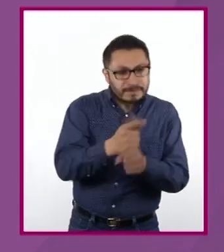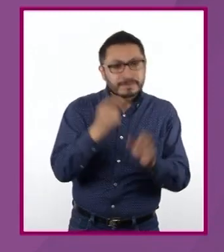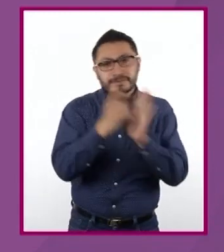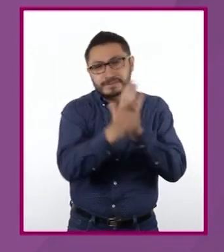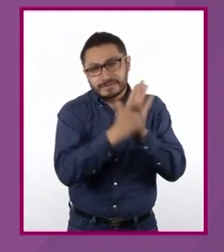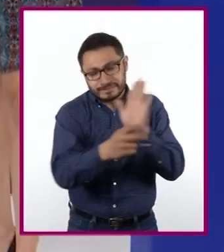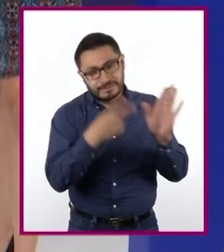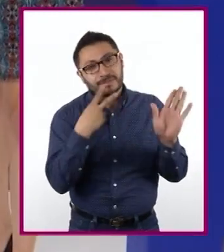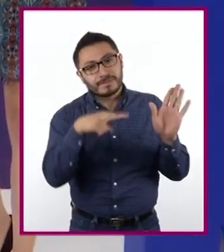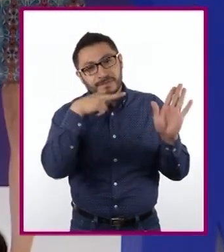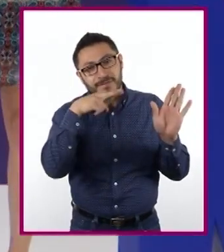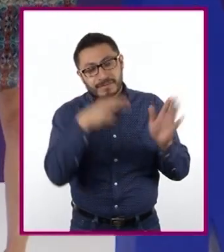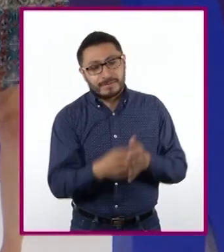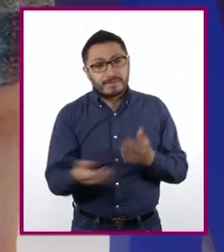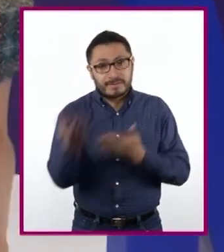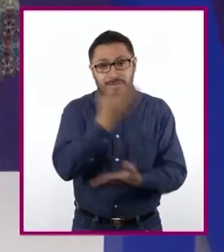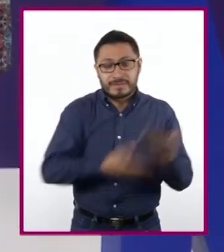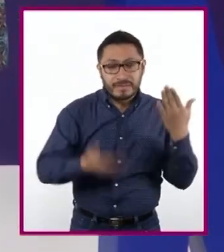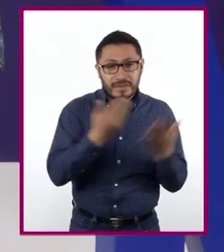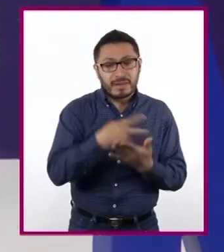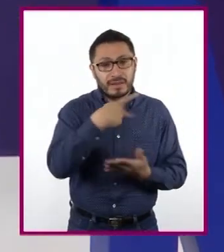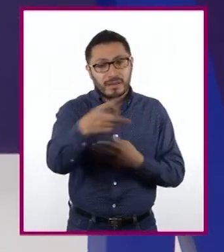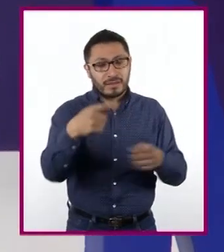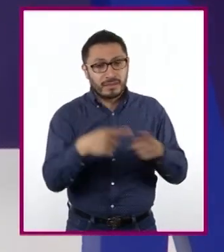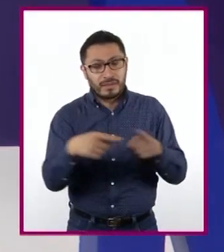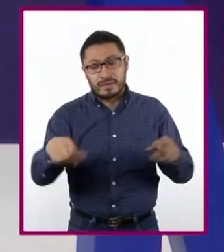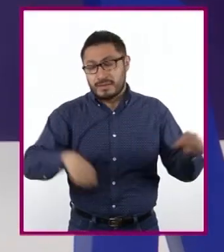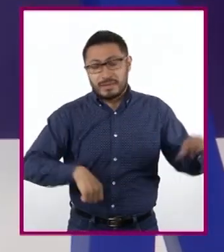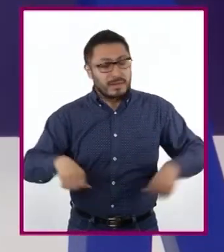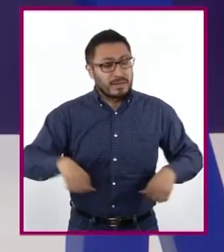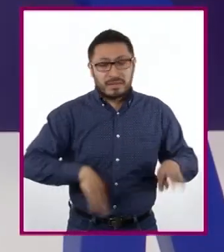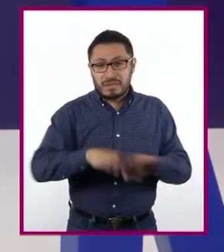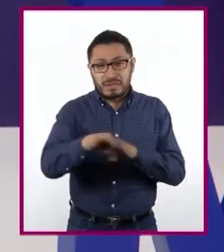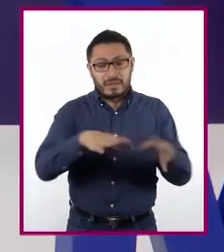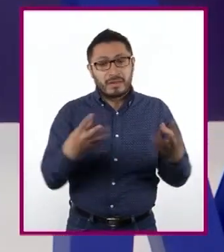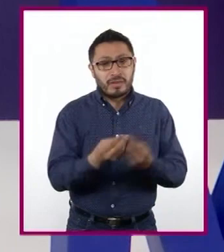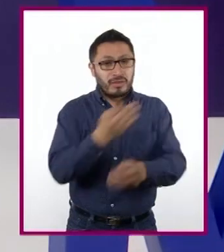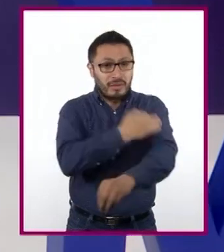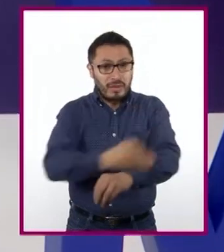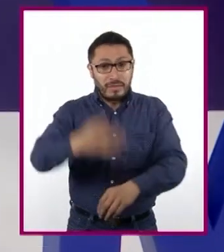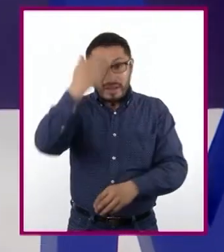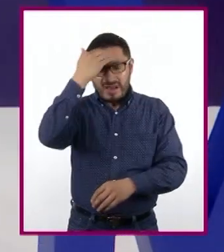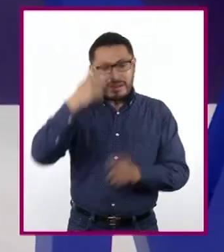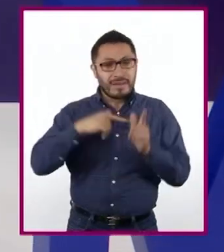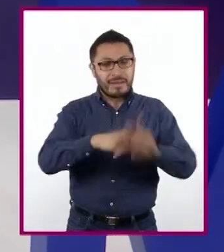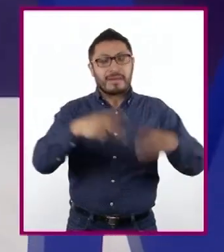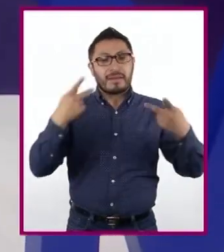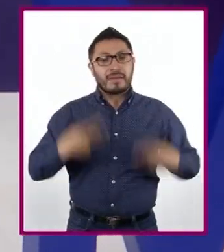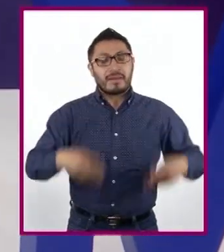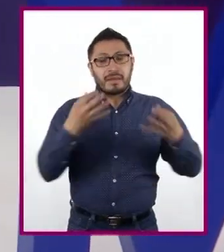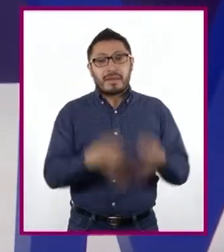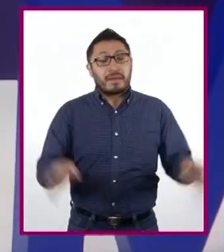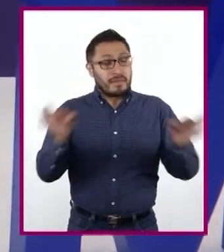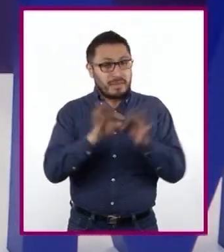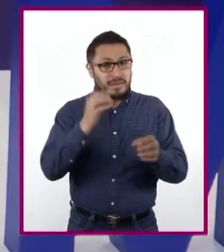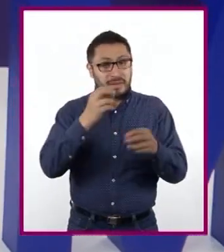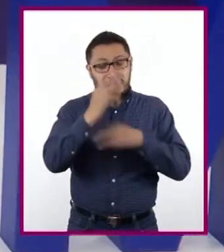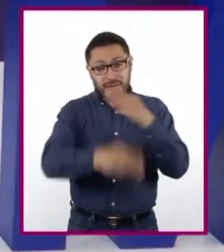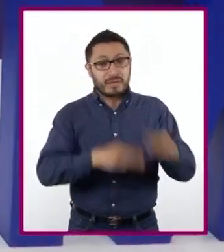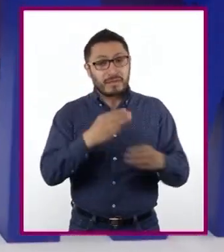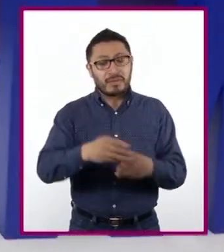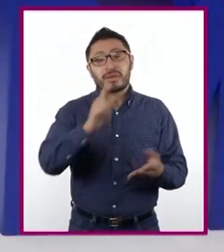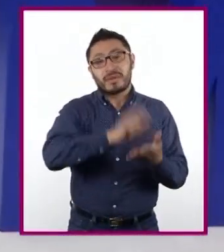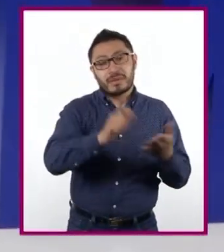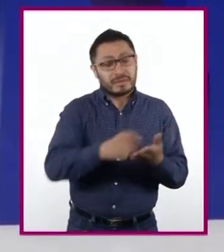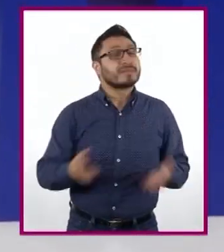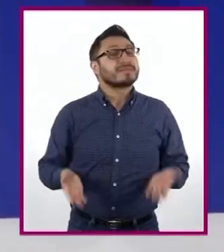verbos. Compartan su producción con sus familiares y sigamos conociendo a grandes personajes del mundo. Y a escribir